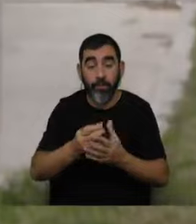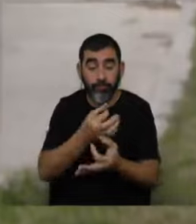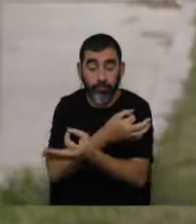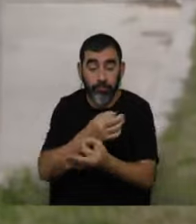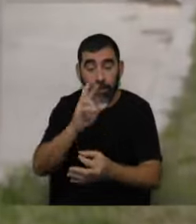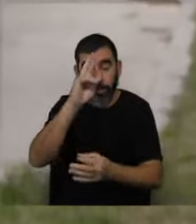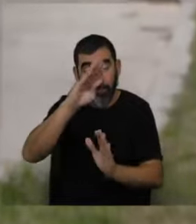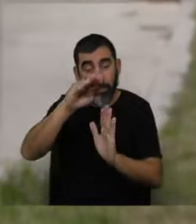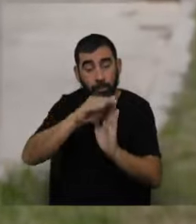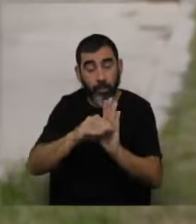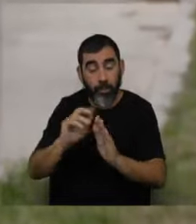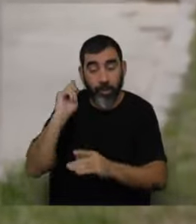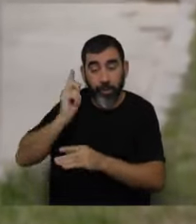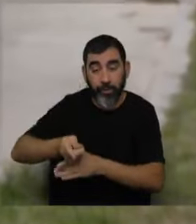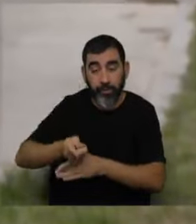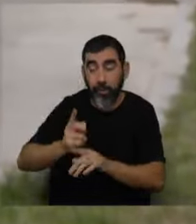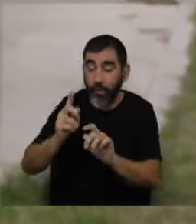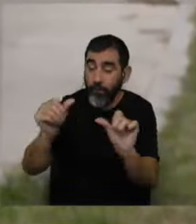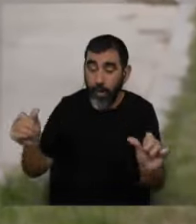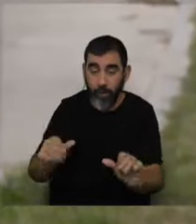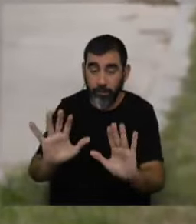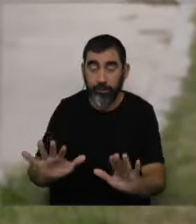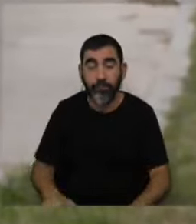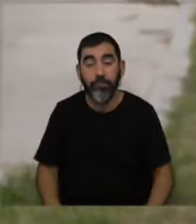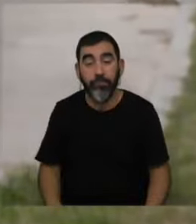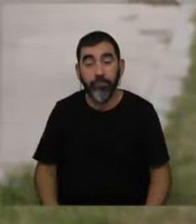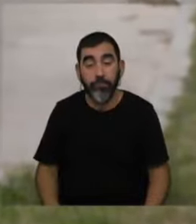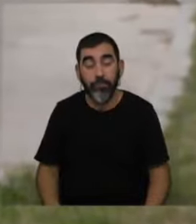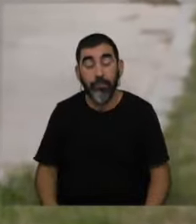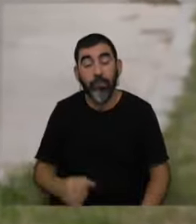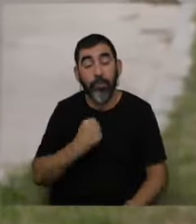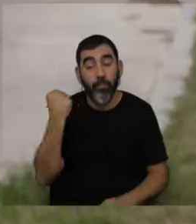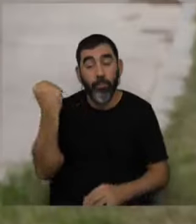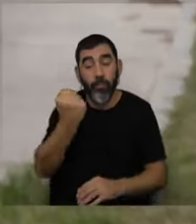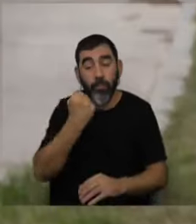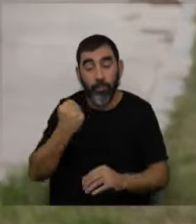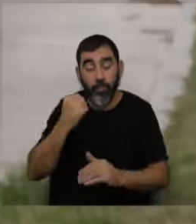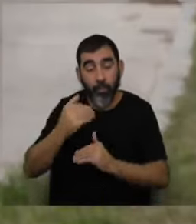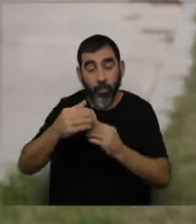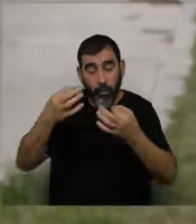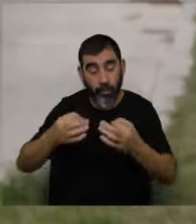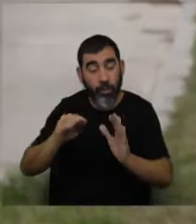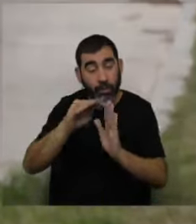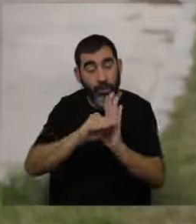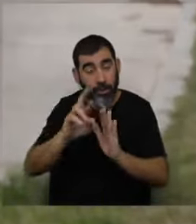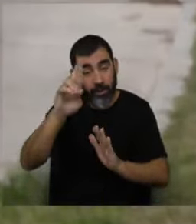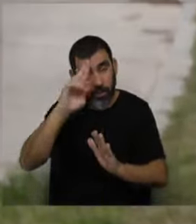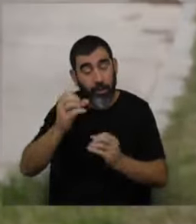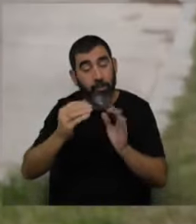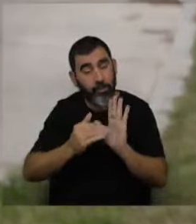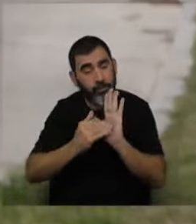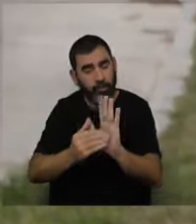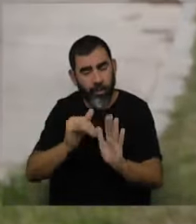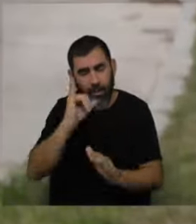protocolo resolviendo lo que lo que se deba resolver eh para nosotros es muy importante que esto se se desarrolle acorde a protocolo porque hemos presentado